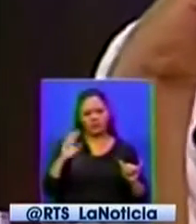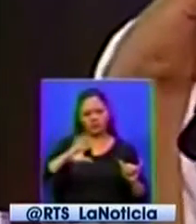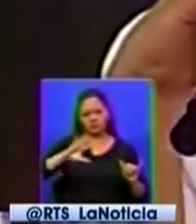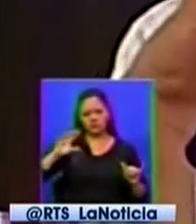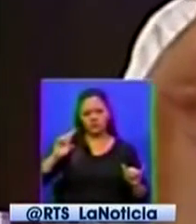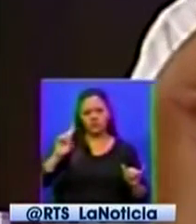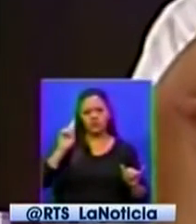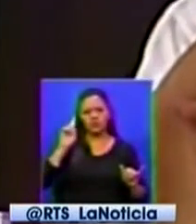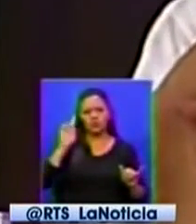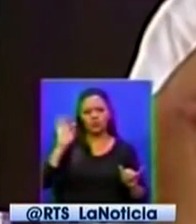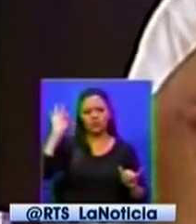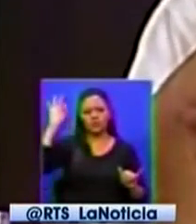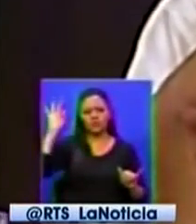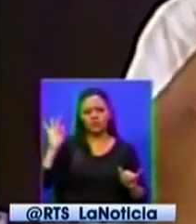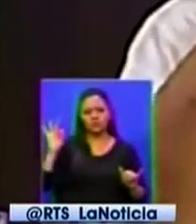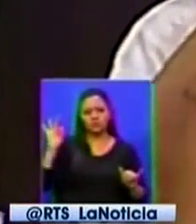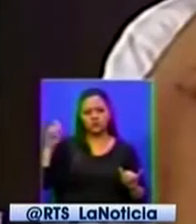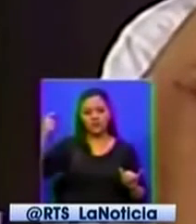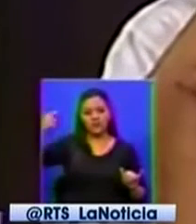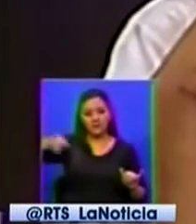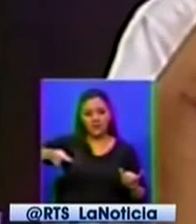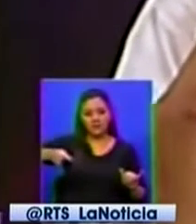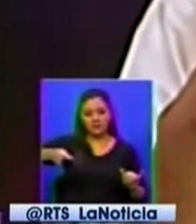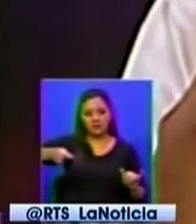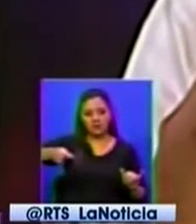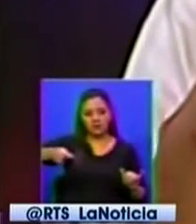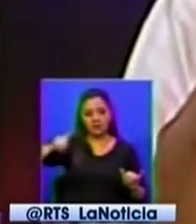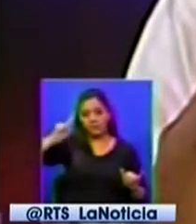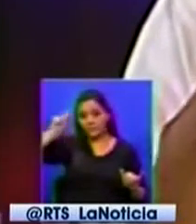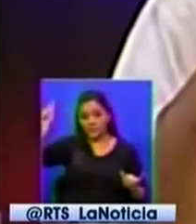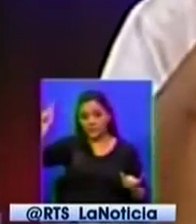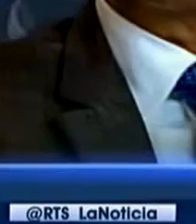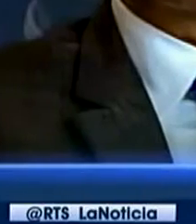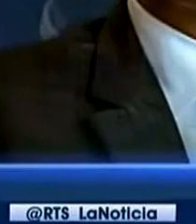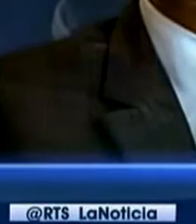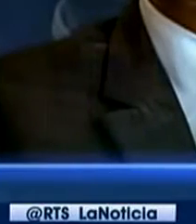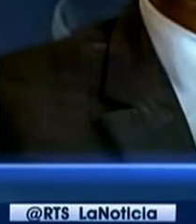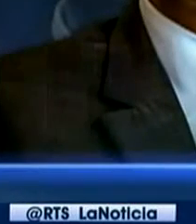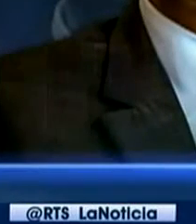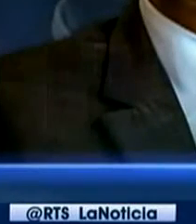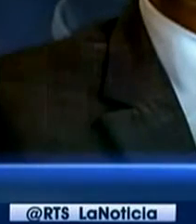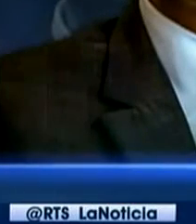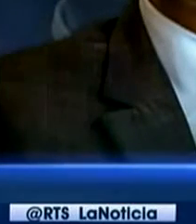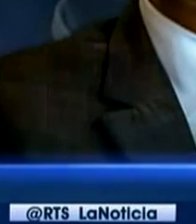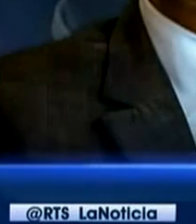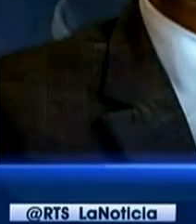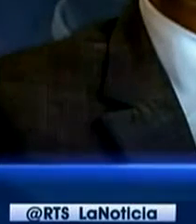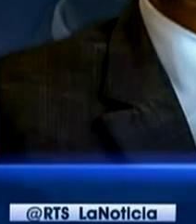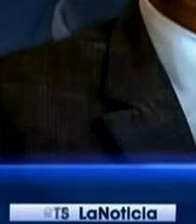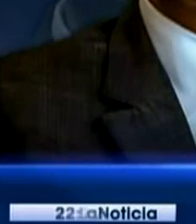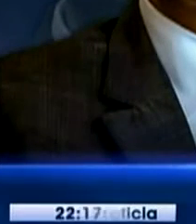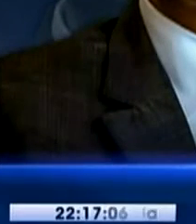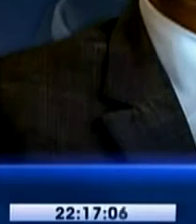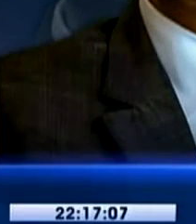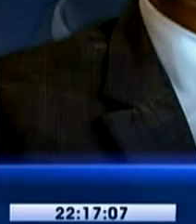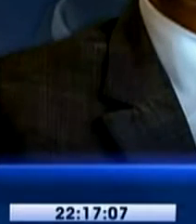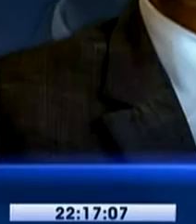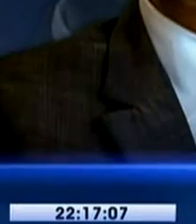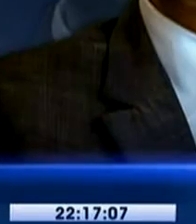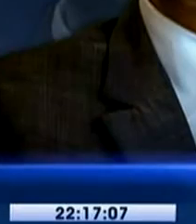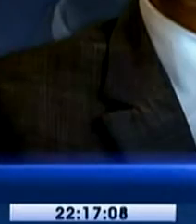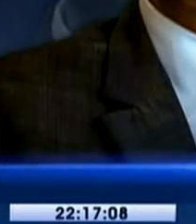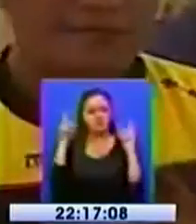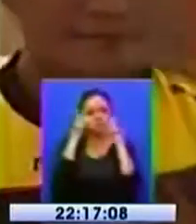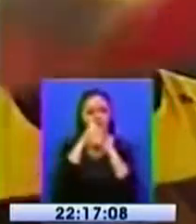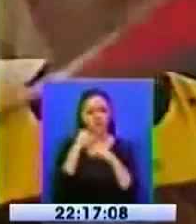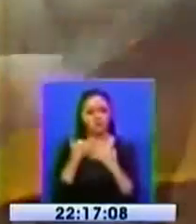cesantía, la que ponía el patrón, pero para mejorar todos. Impuesto a cigarrillos, bebidas alcohólicas y